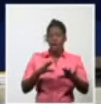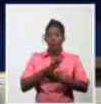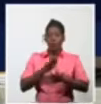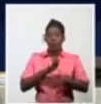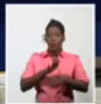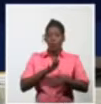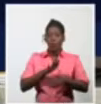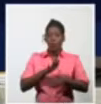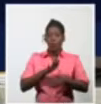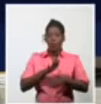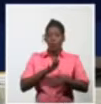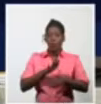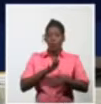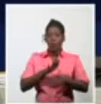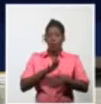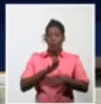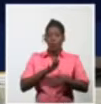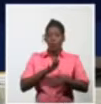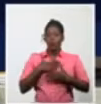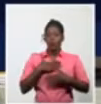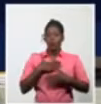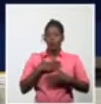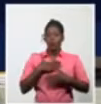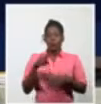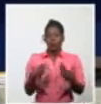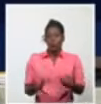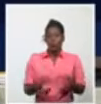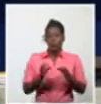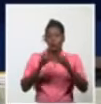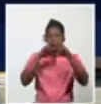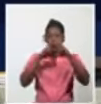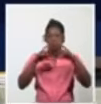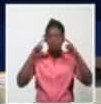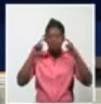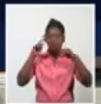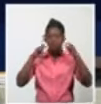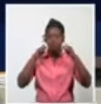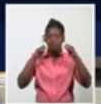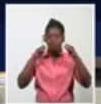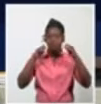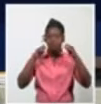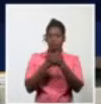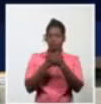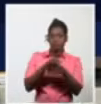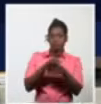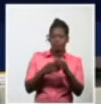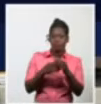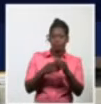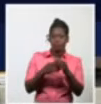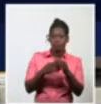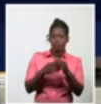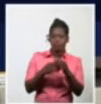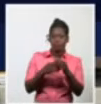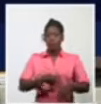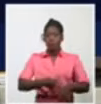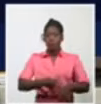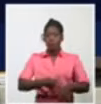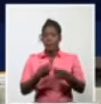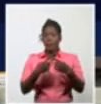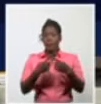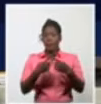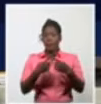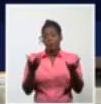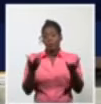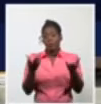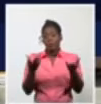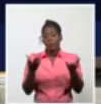del nasobuco, ya aunque nos desagrade, estamos teniendo la cultura de no darnos las manos, de no besar a